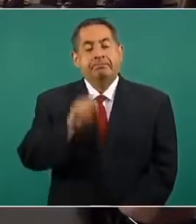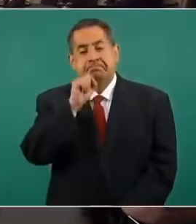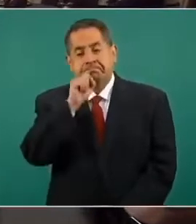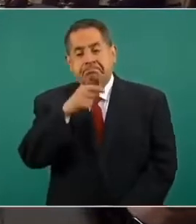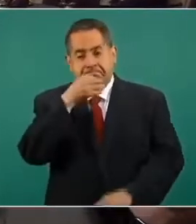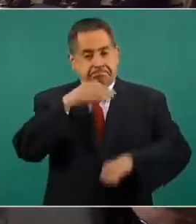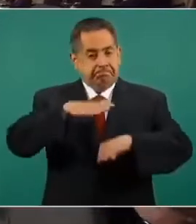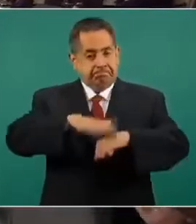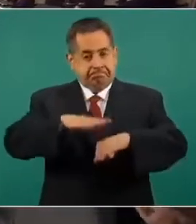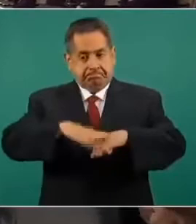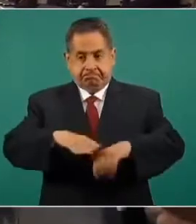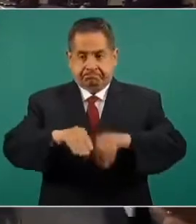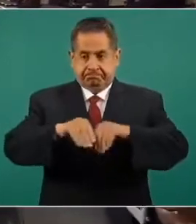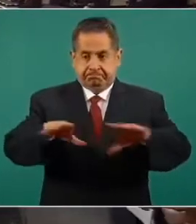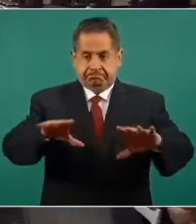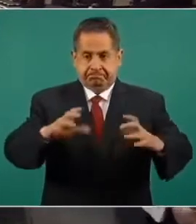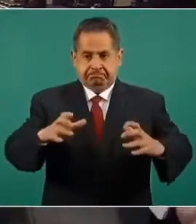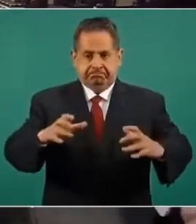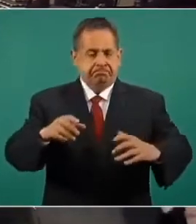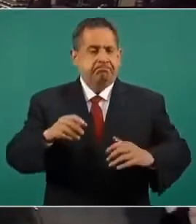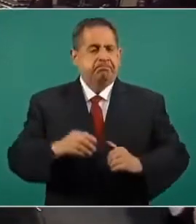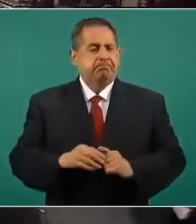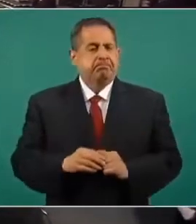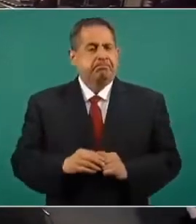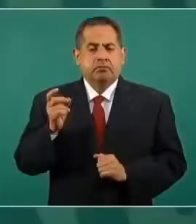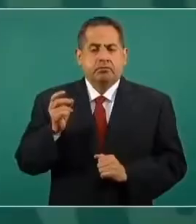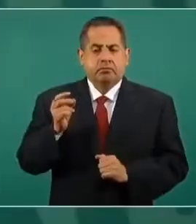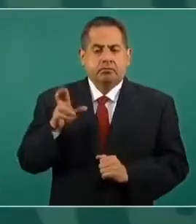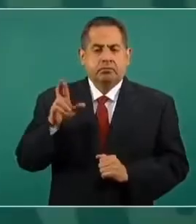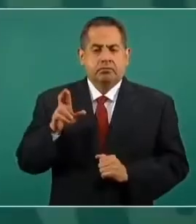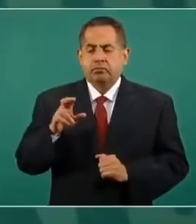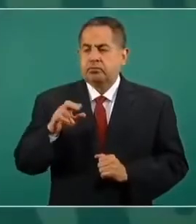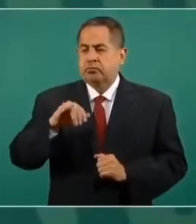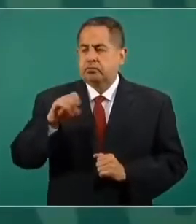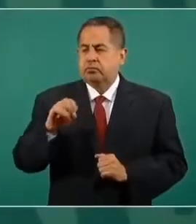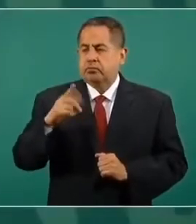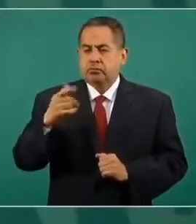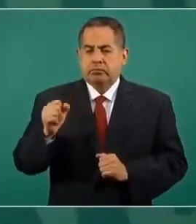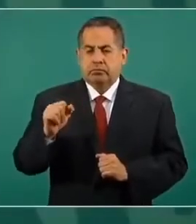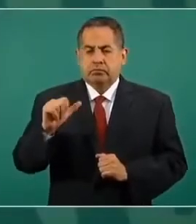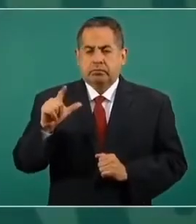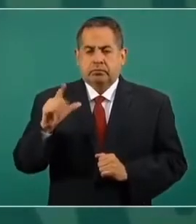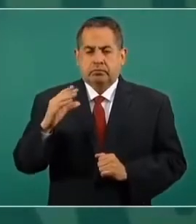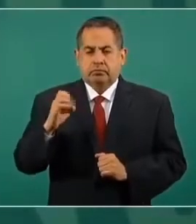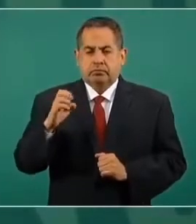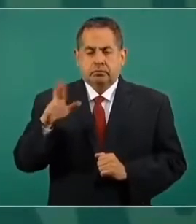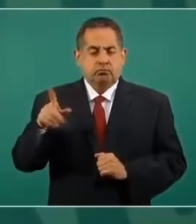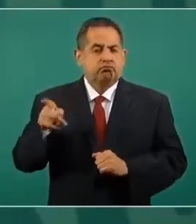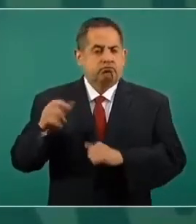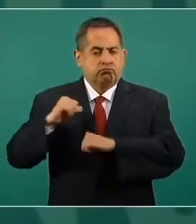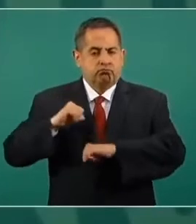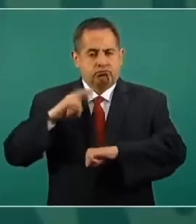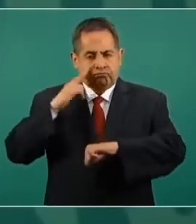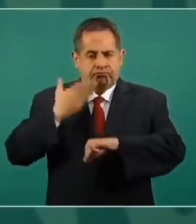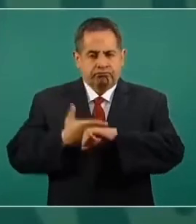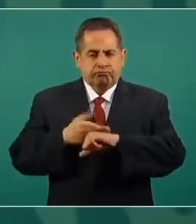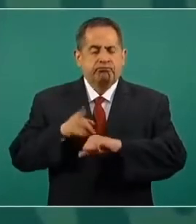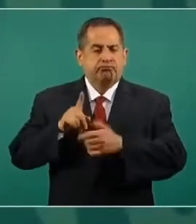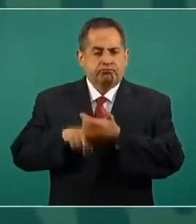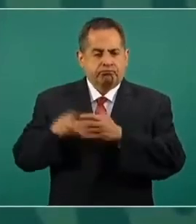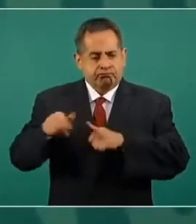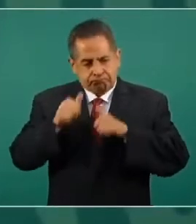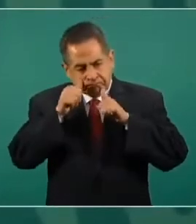informarles que el señor doctor Jorge Alcocer es quien está a cargo del